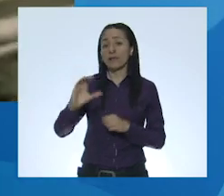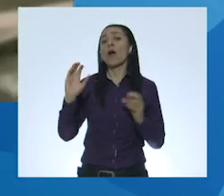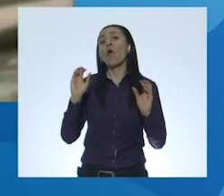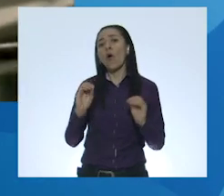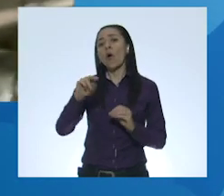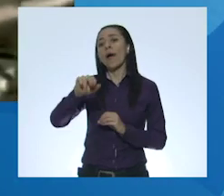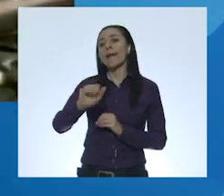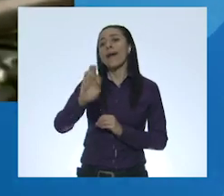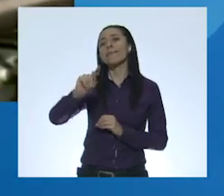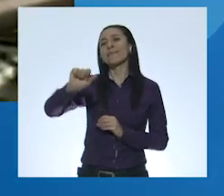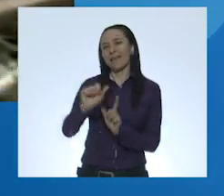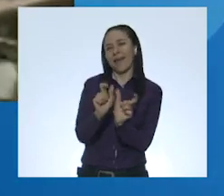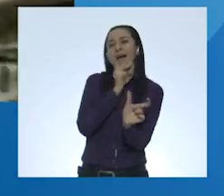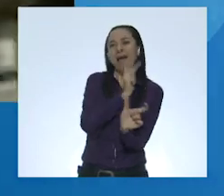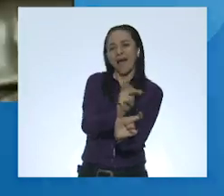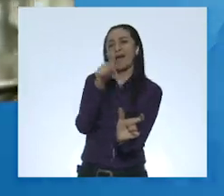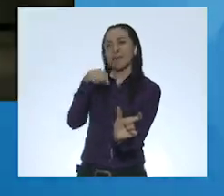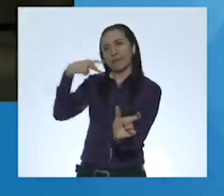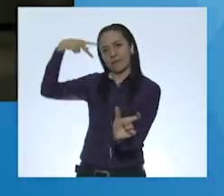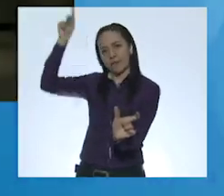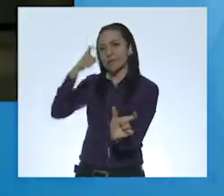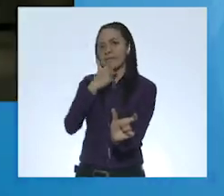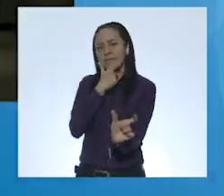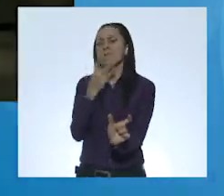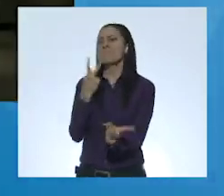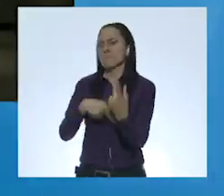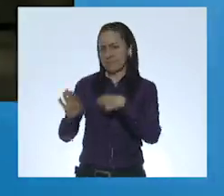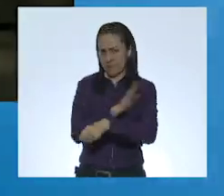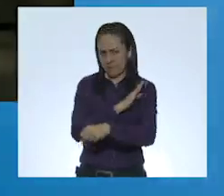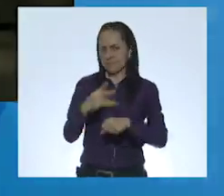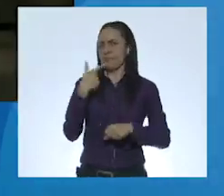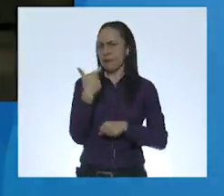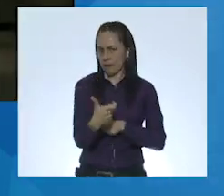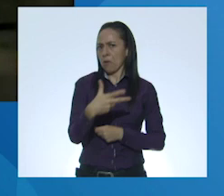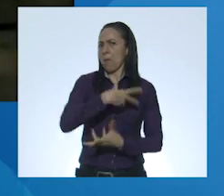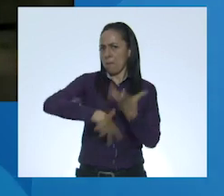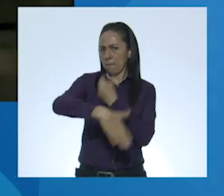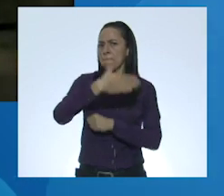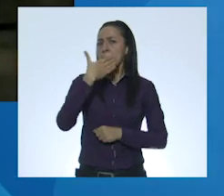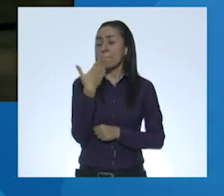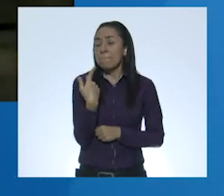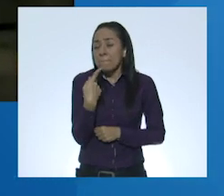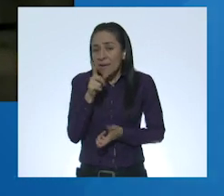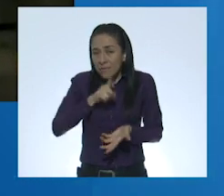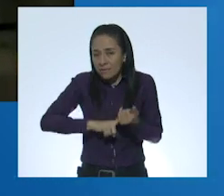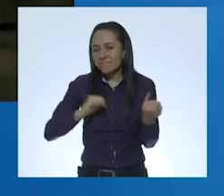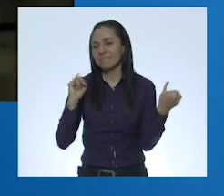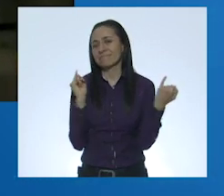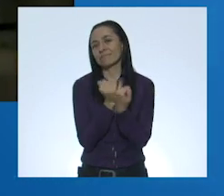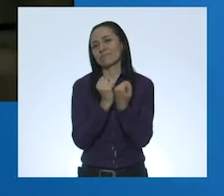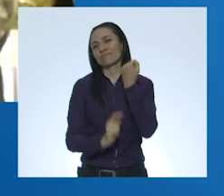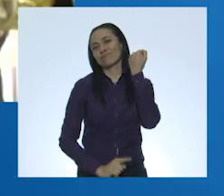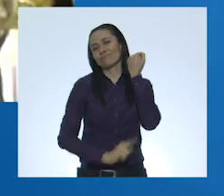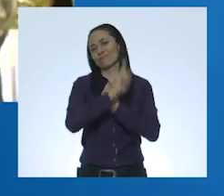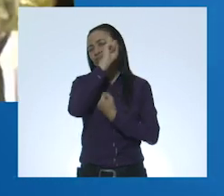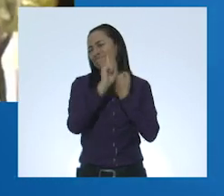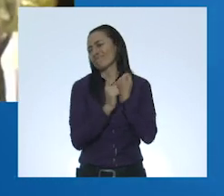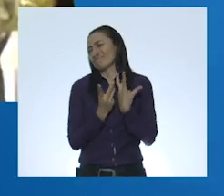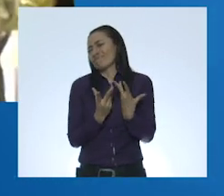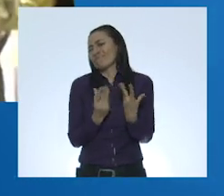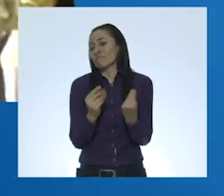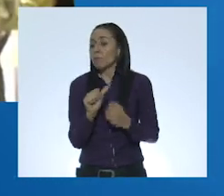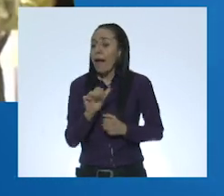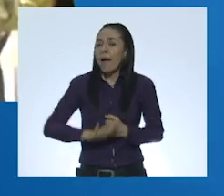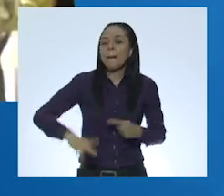inglés, ha traído innumerables beneficios económicos, pero también serios problemas para muchos productores. Sin duda,